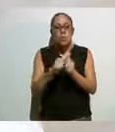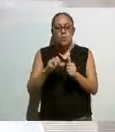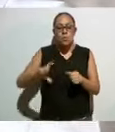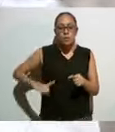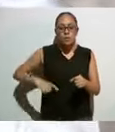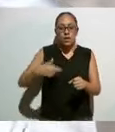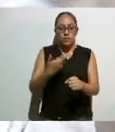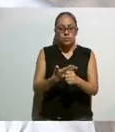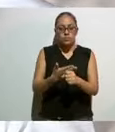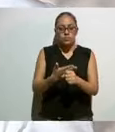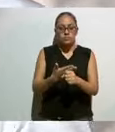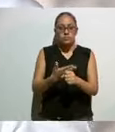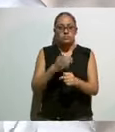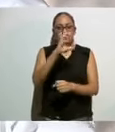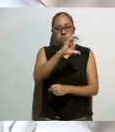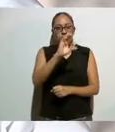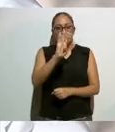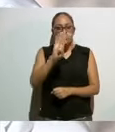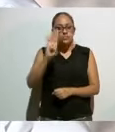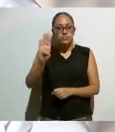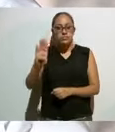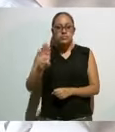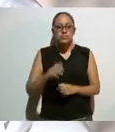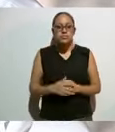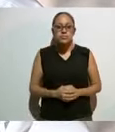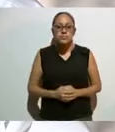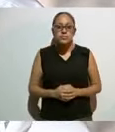gobernador Cuauhtémoc Blanco.